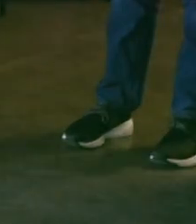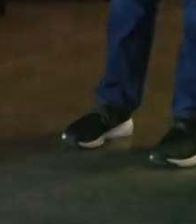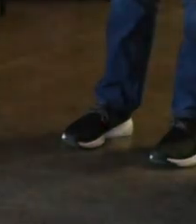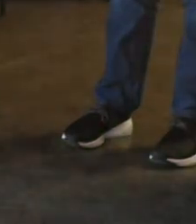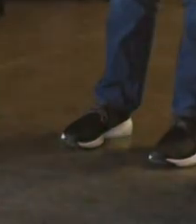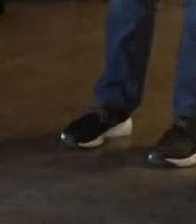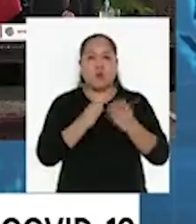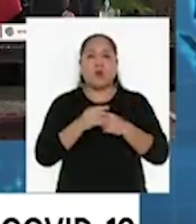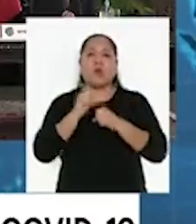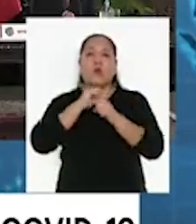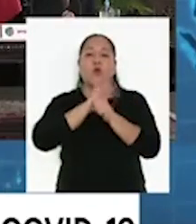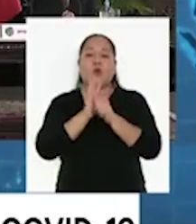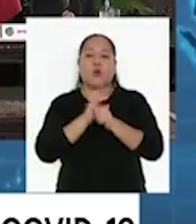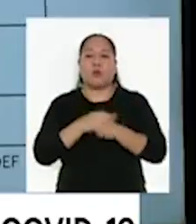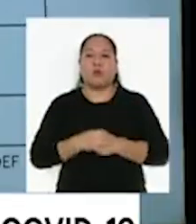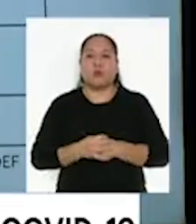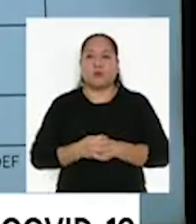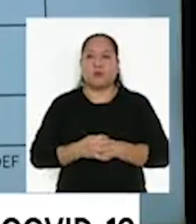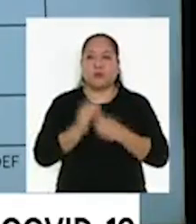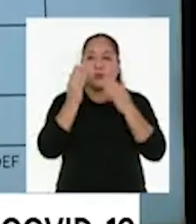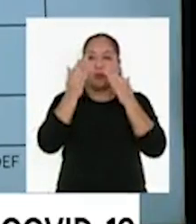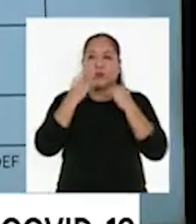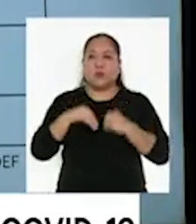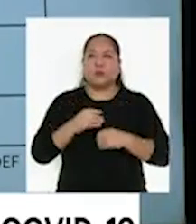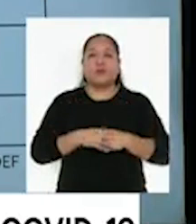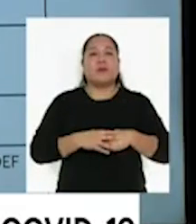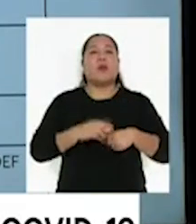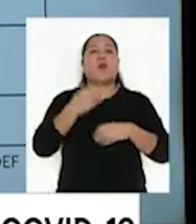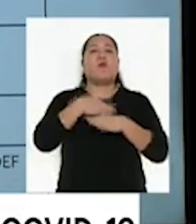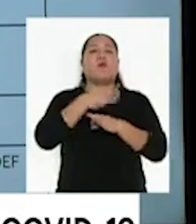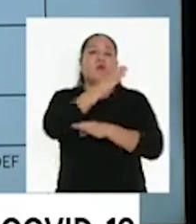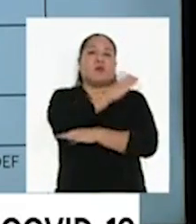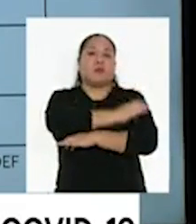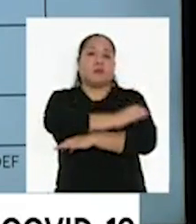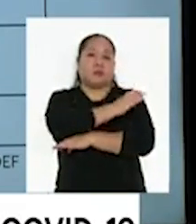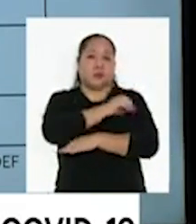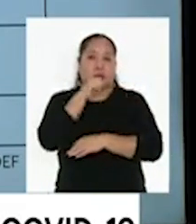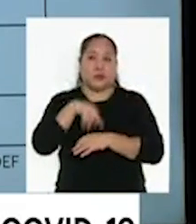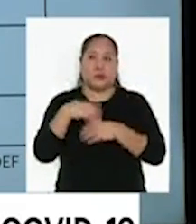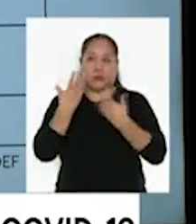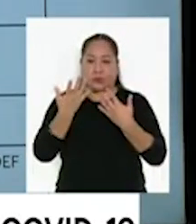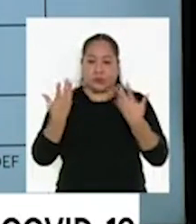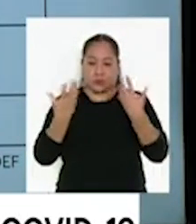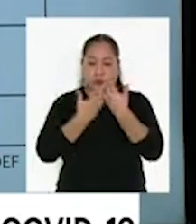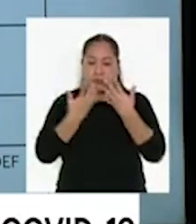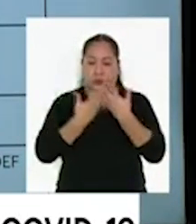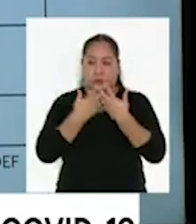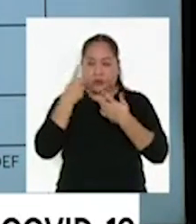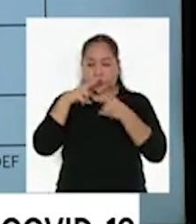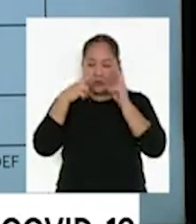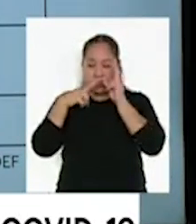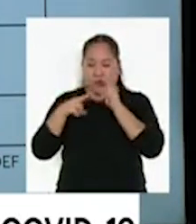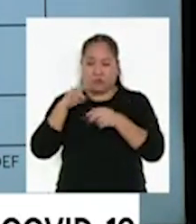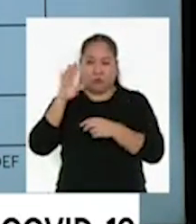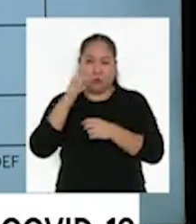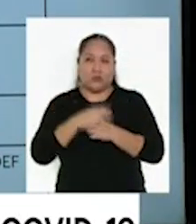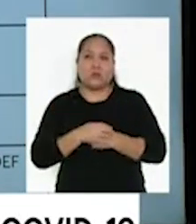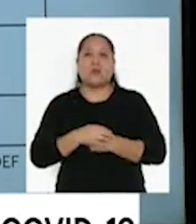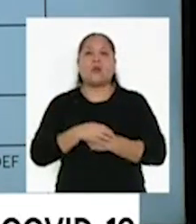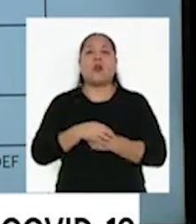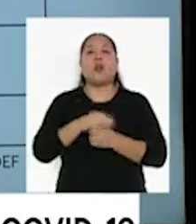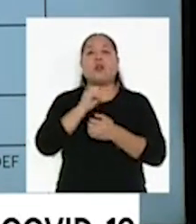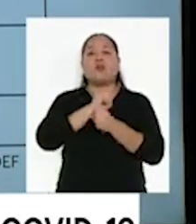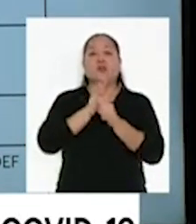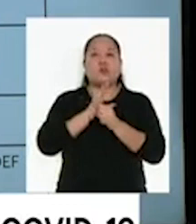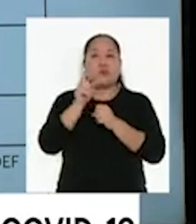enfermedad. Tenemos luego el criterio clínico, que son casos con evolución clínica compatible para COVID-19, en los cuales no